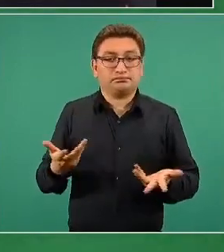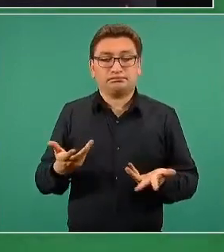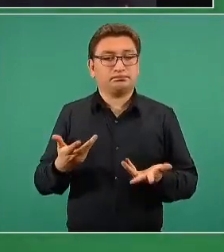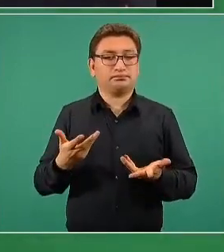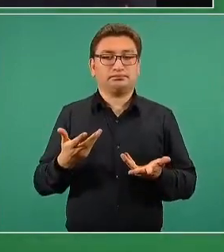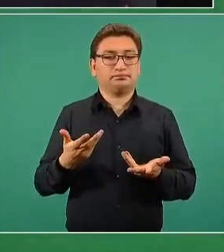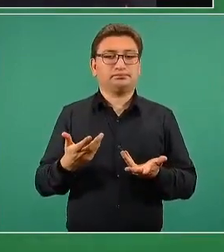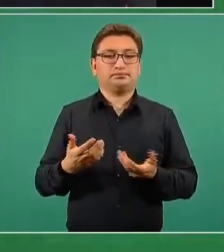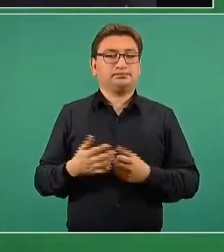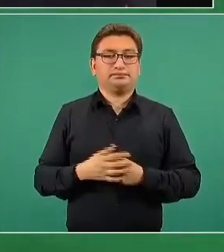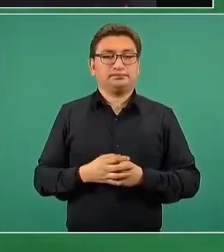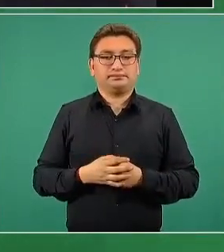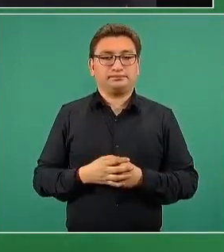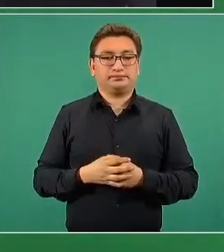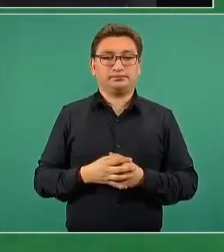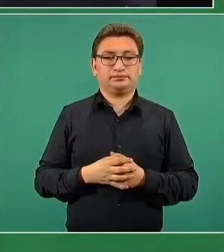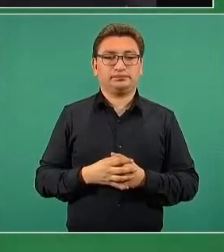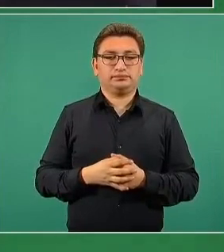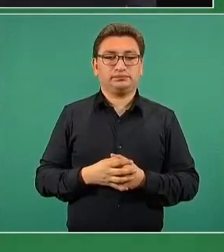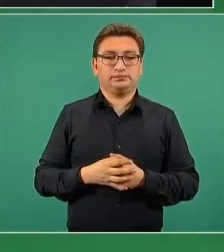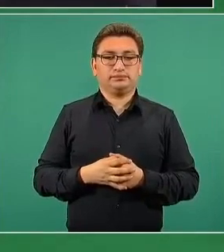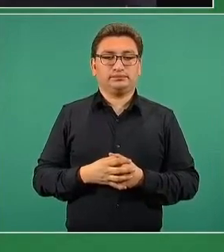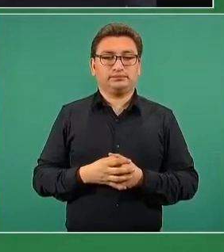vamos, esto puede ser